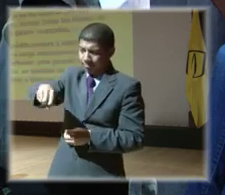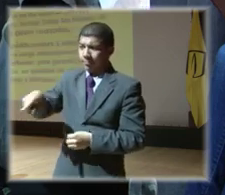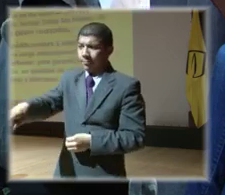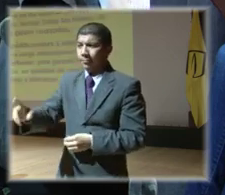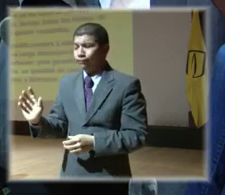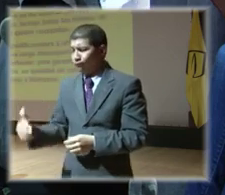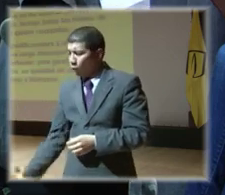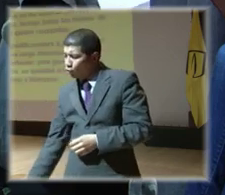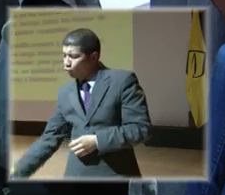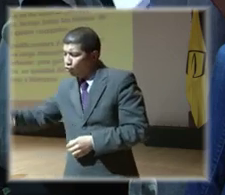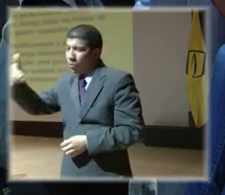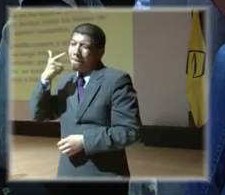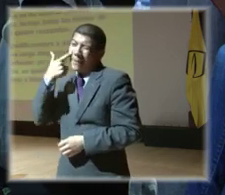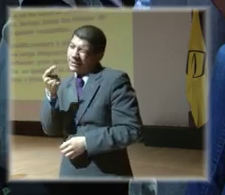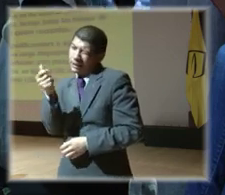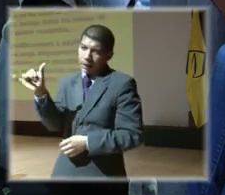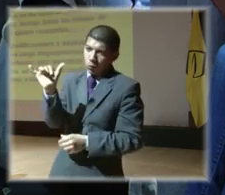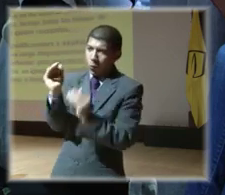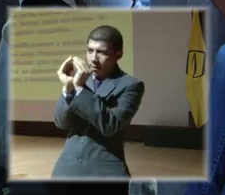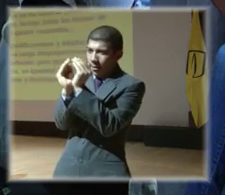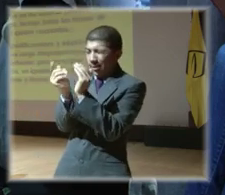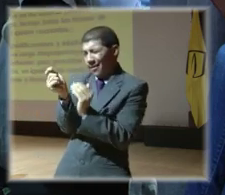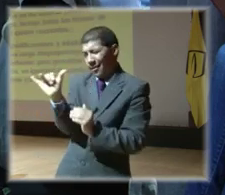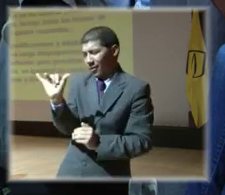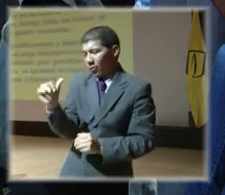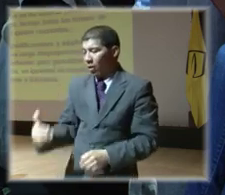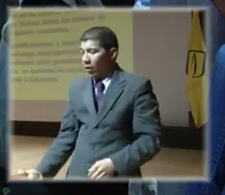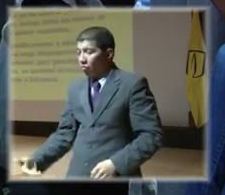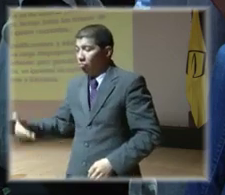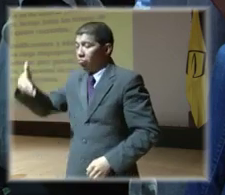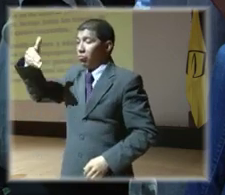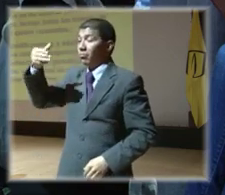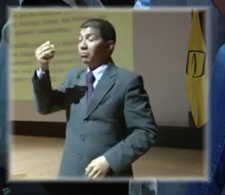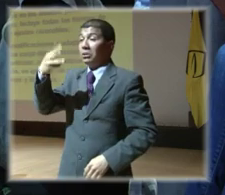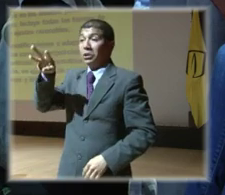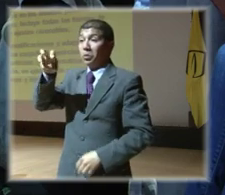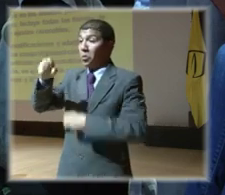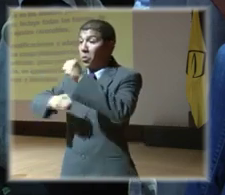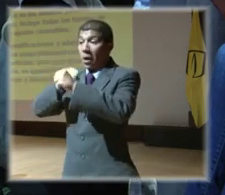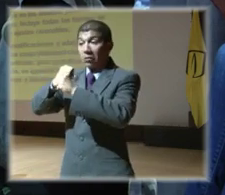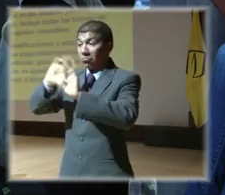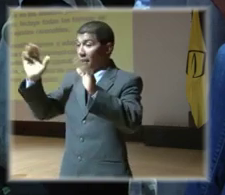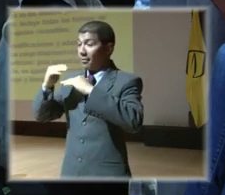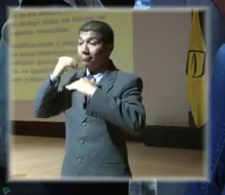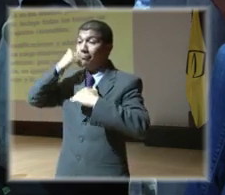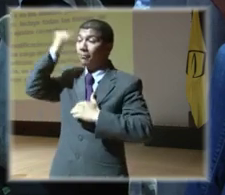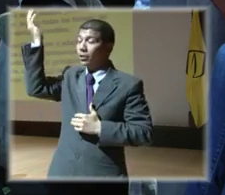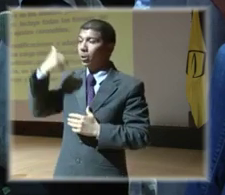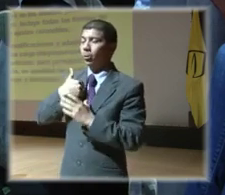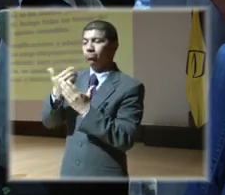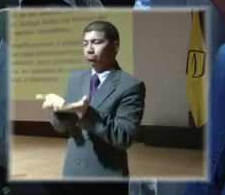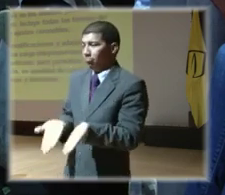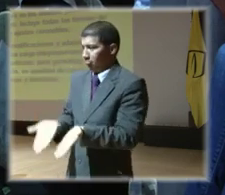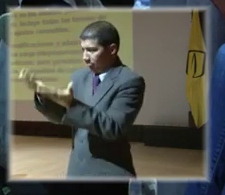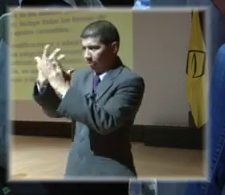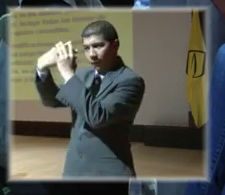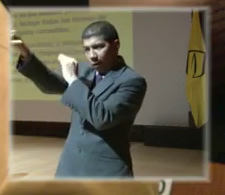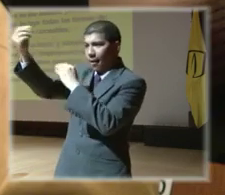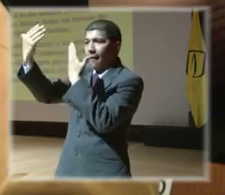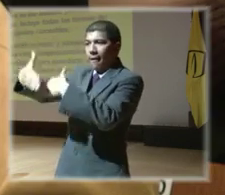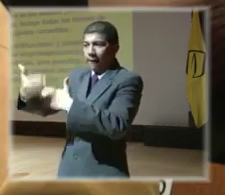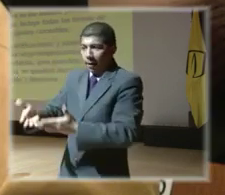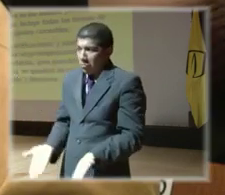en estos hogares puedan salir de ellos y desarrollar una vida autónoma, trabajar y tener libertad sobre sus actos. Yo